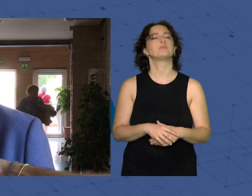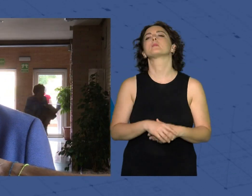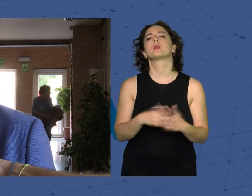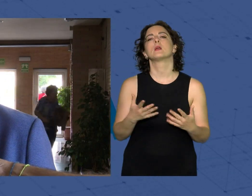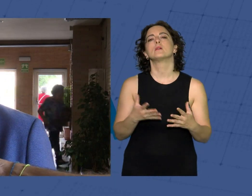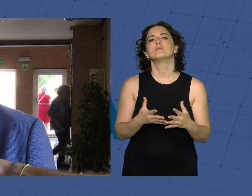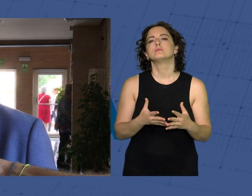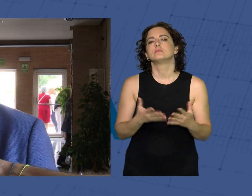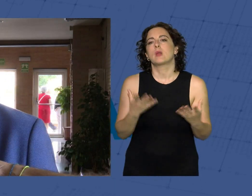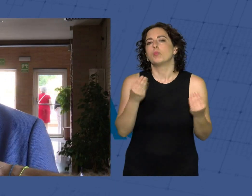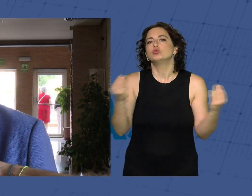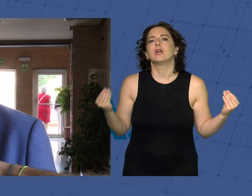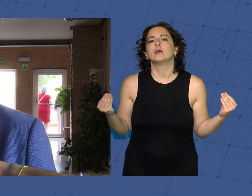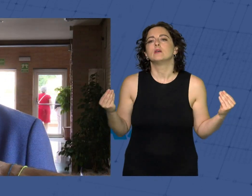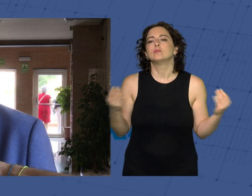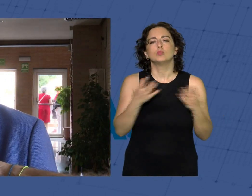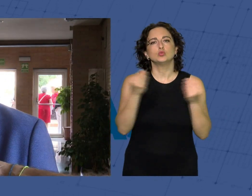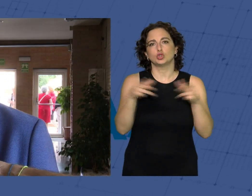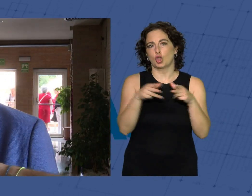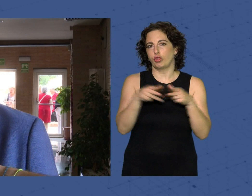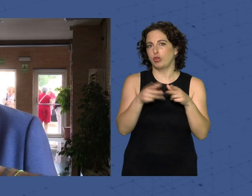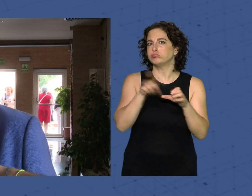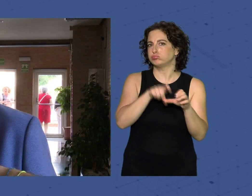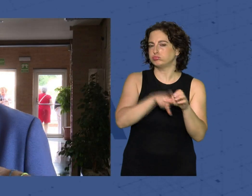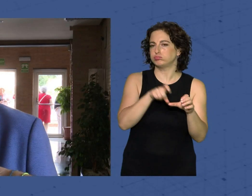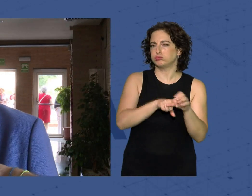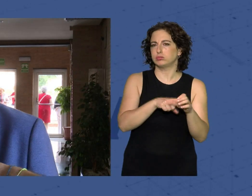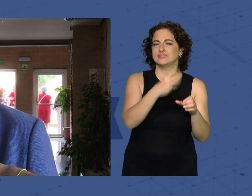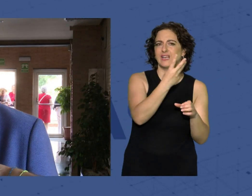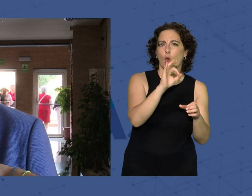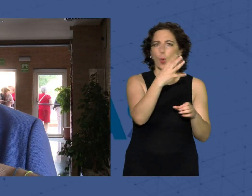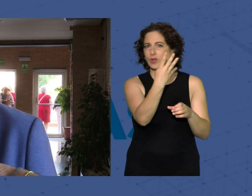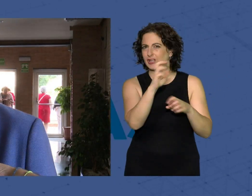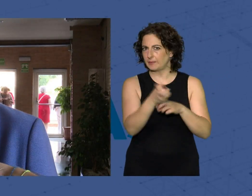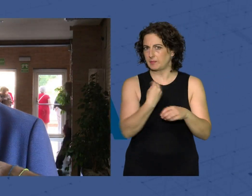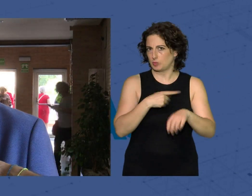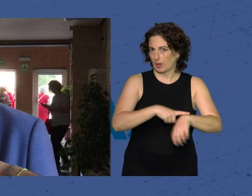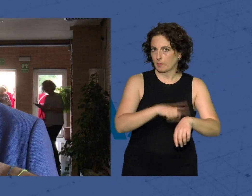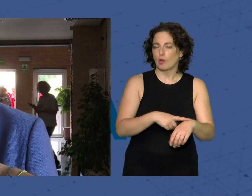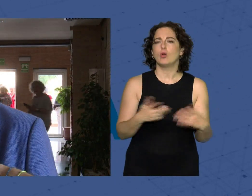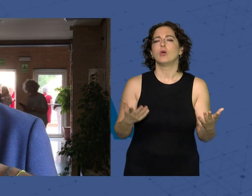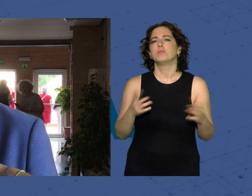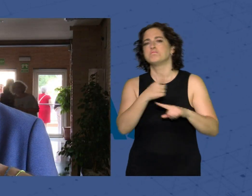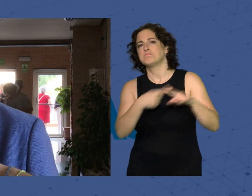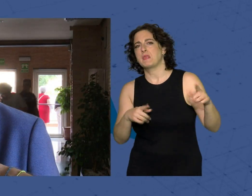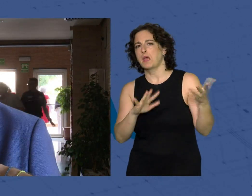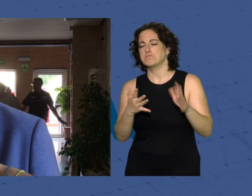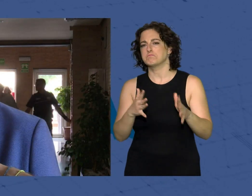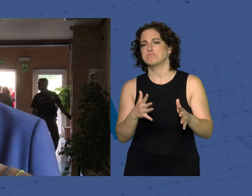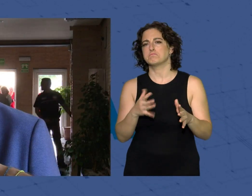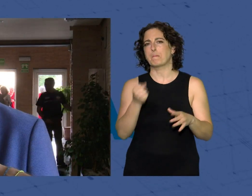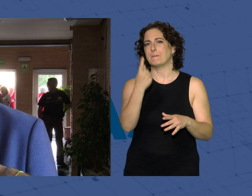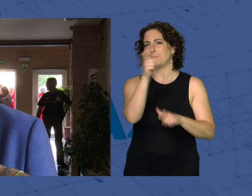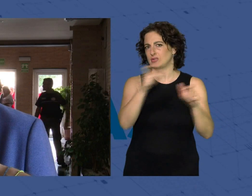centro ya digo hay muchos socios que están inscritos a tres o a cuatro actividades y hay una media mensual de unas mil